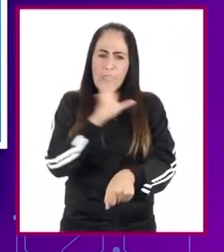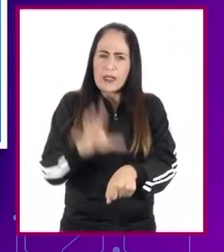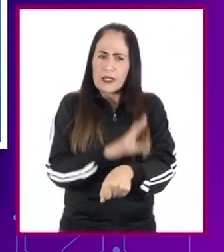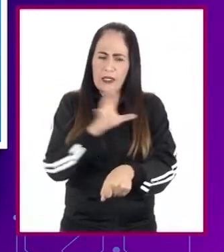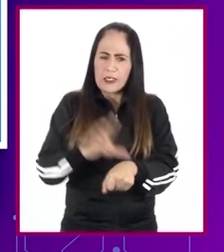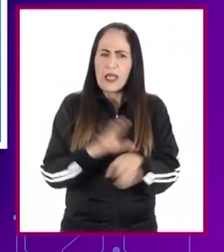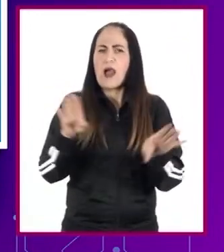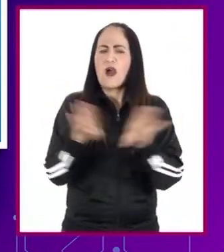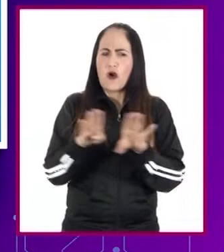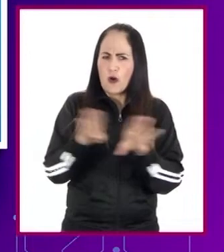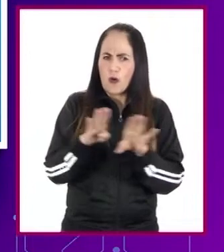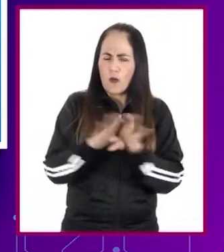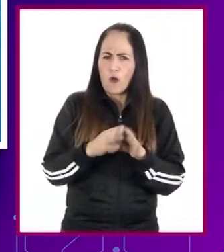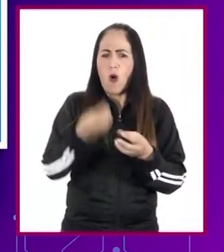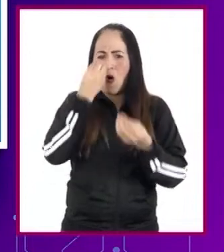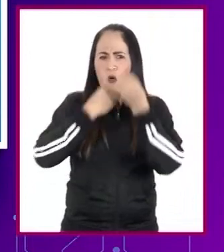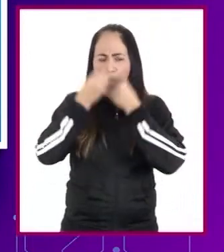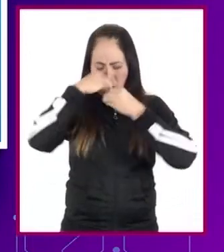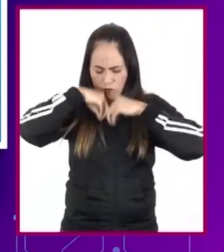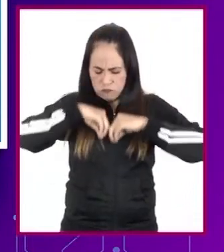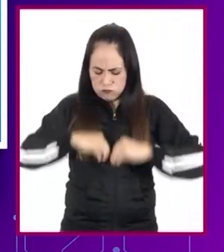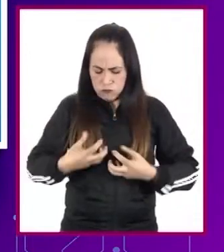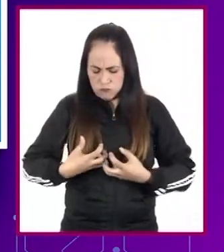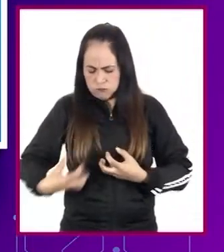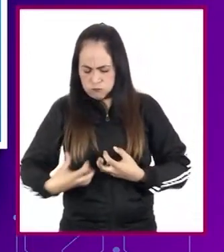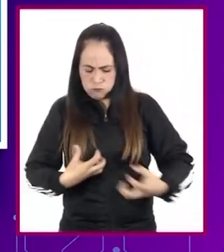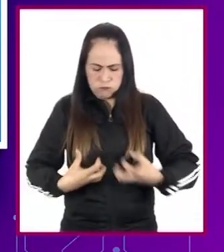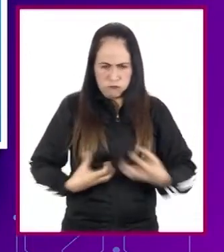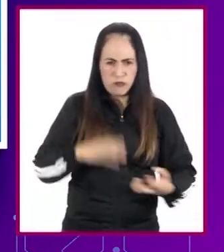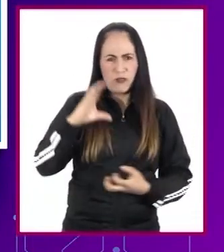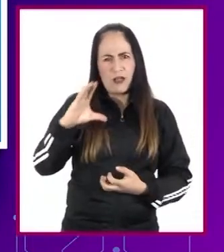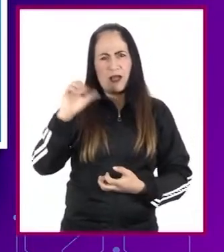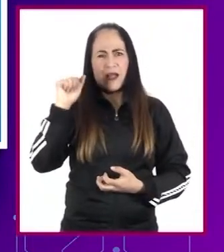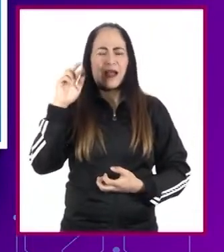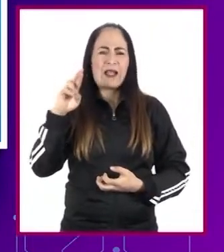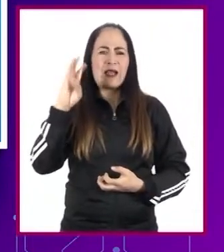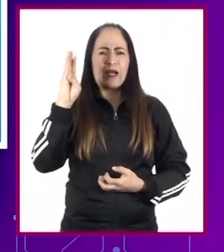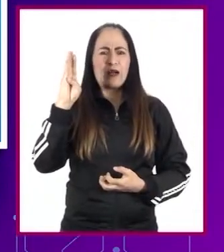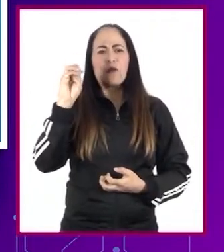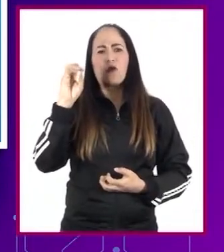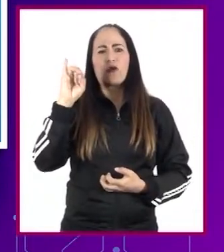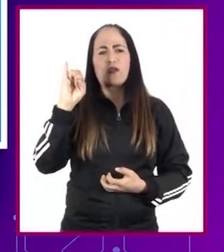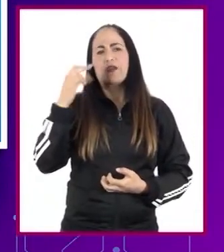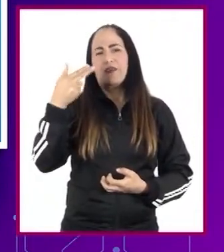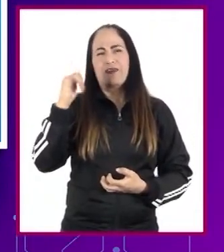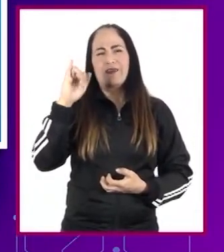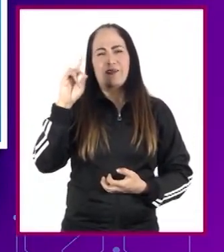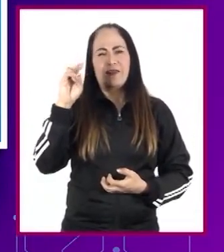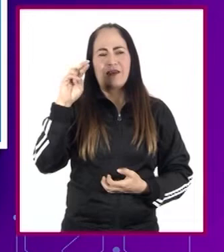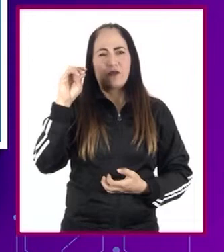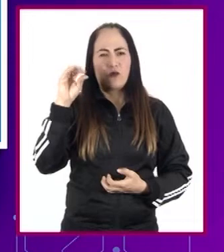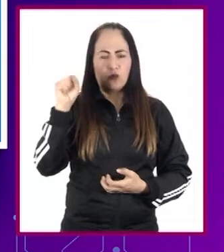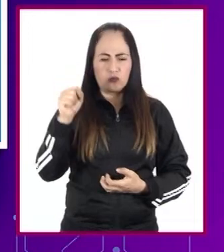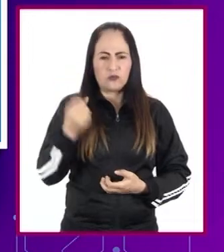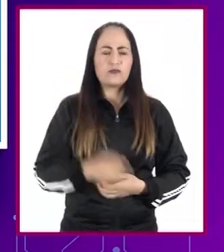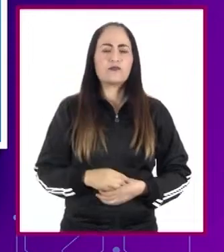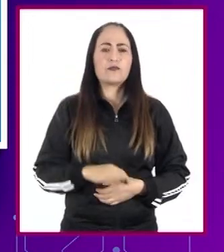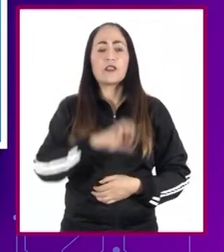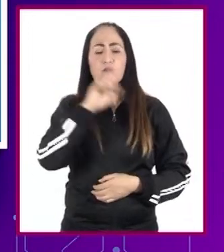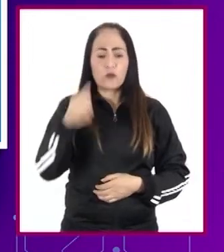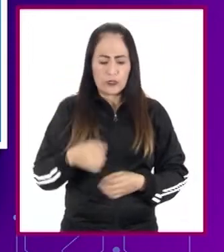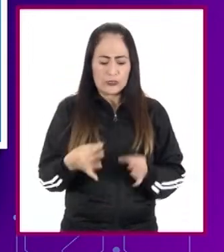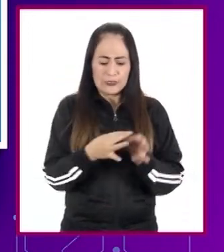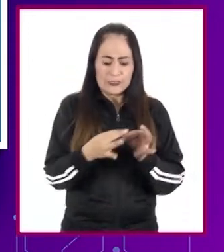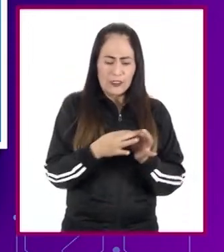de nutrimentos que han llegado a la célula, como los carbohidratos. De manera general, el oxígeno entra a la célula y oxida